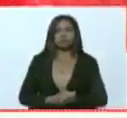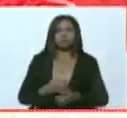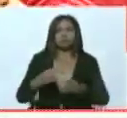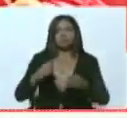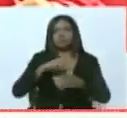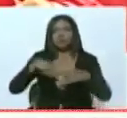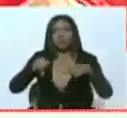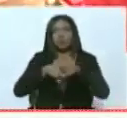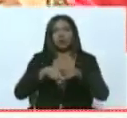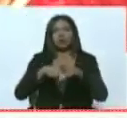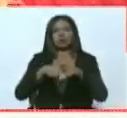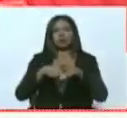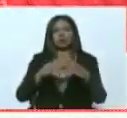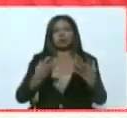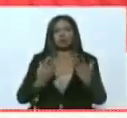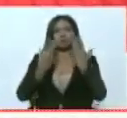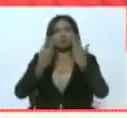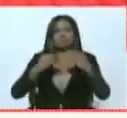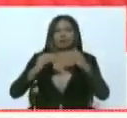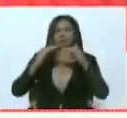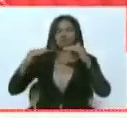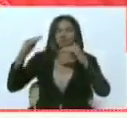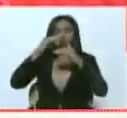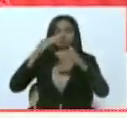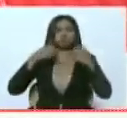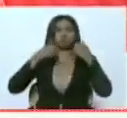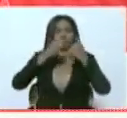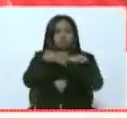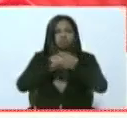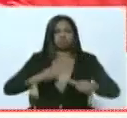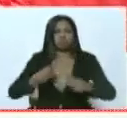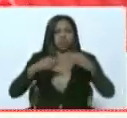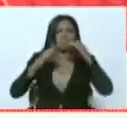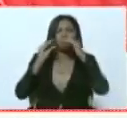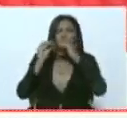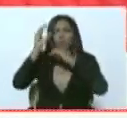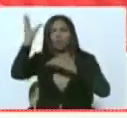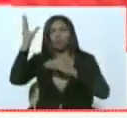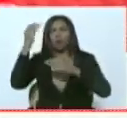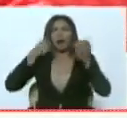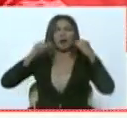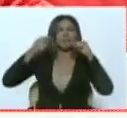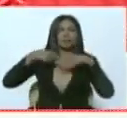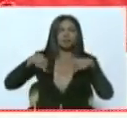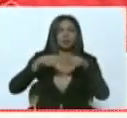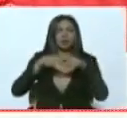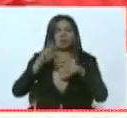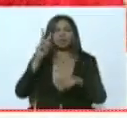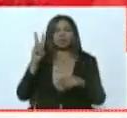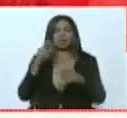Ejércitos enormemente superiores a las capacidades y al entrenamiento de los